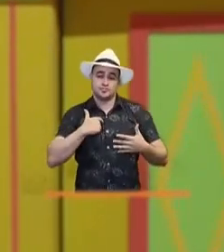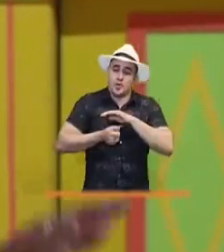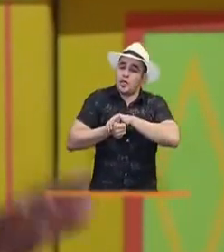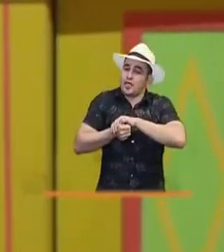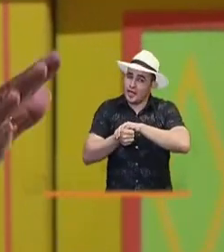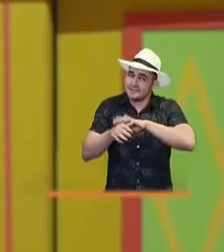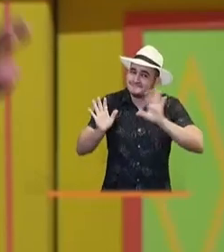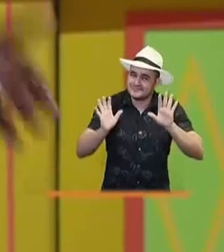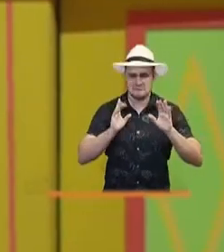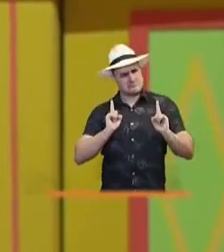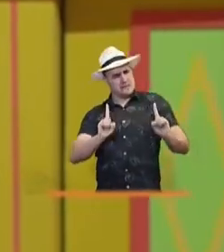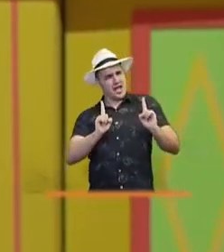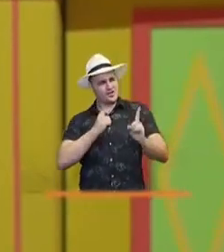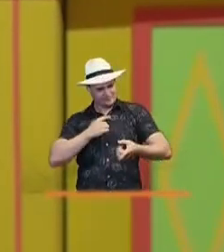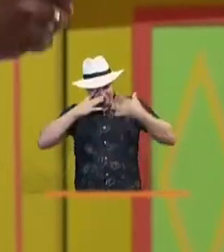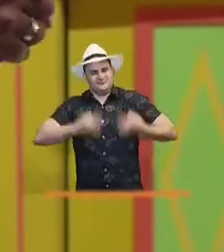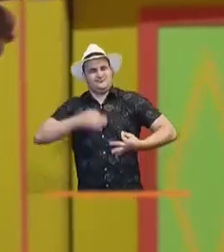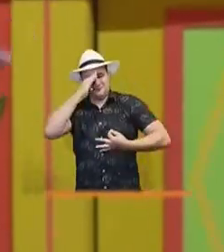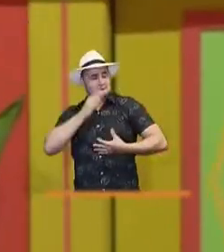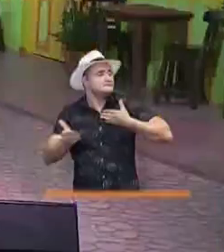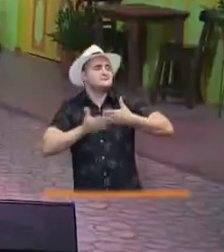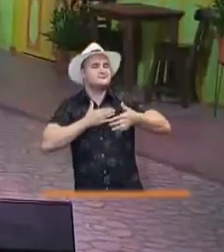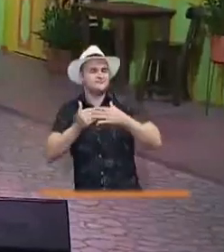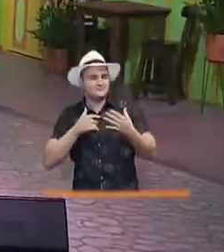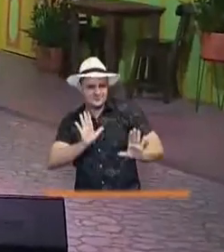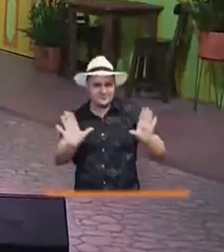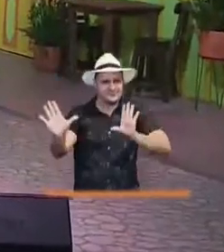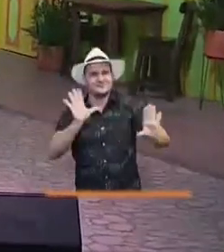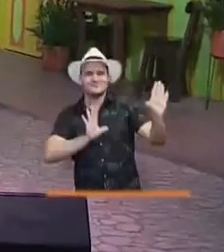lento, despacio, pero seguro.